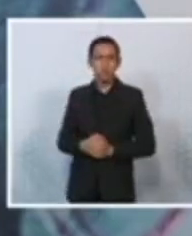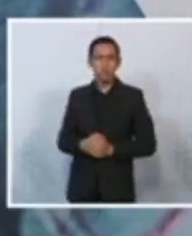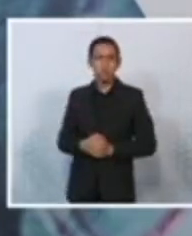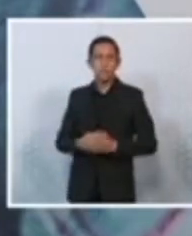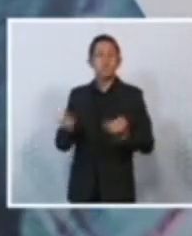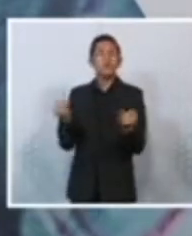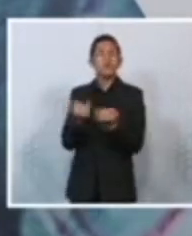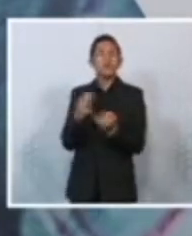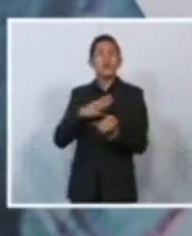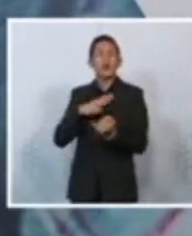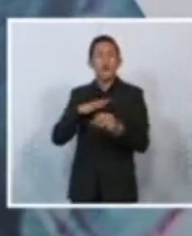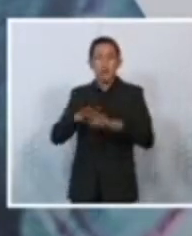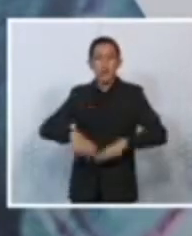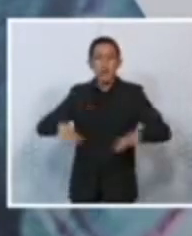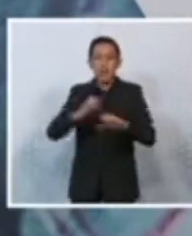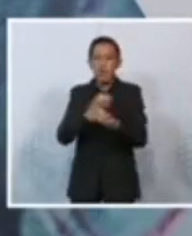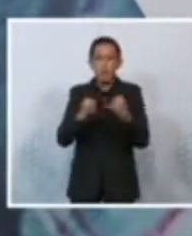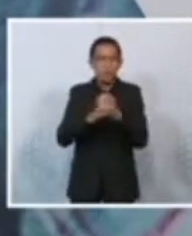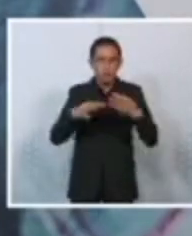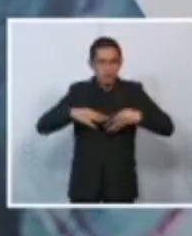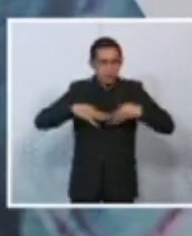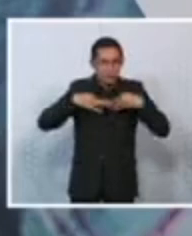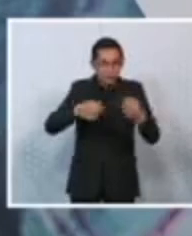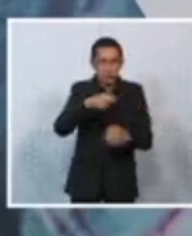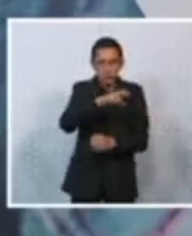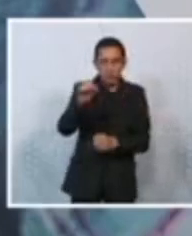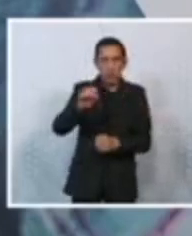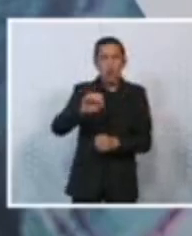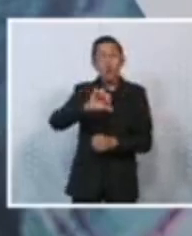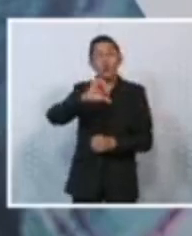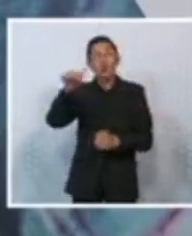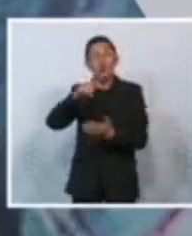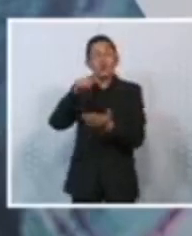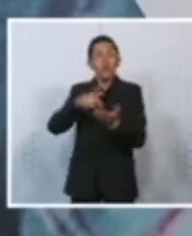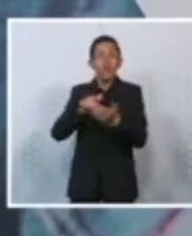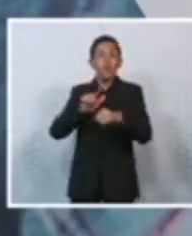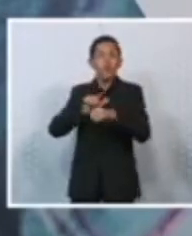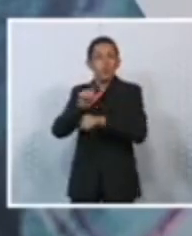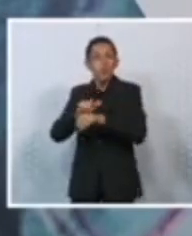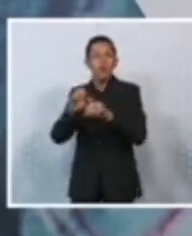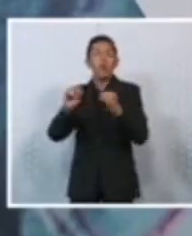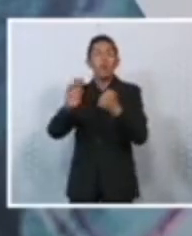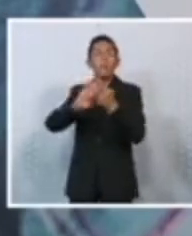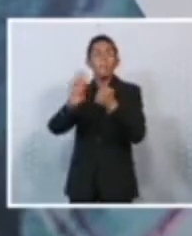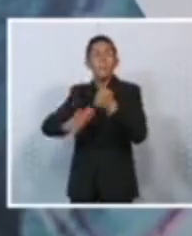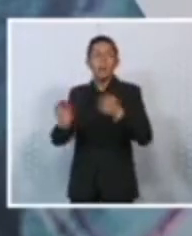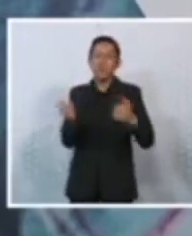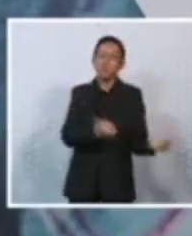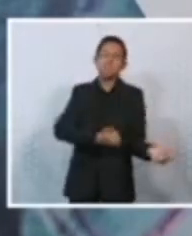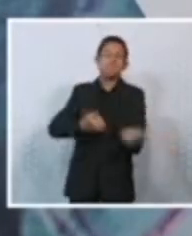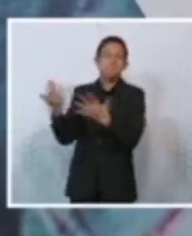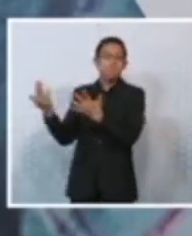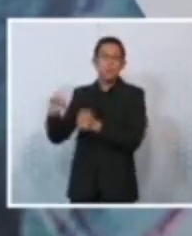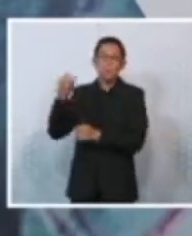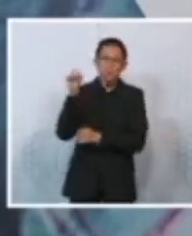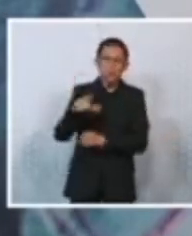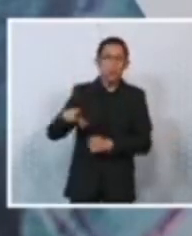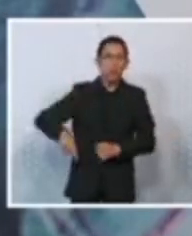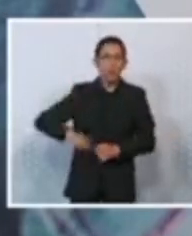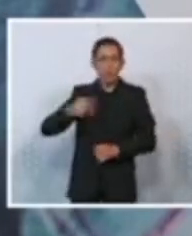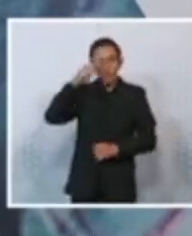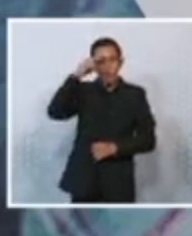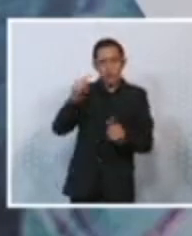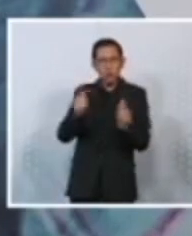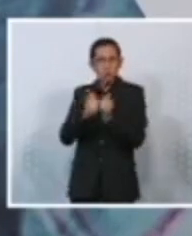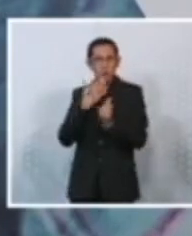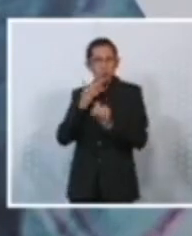la comercialización y exportación de nuestros productos quintanarroenses con guatemala y belice con esa nueva relación con el gobierno